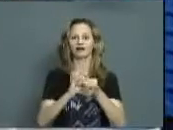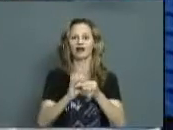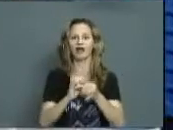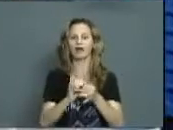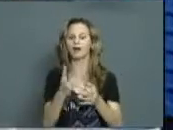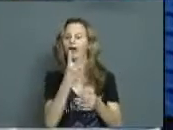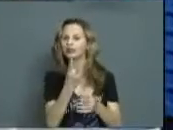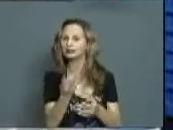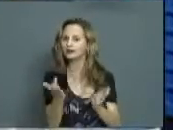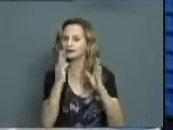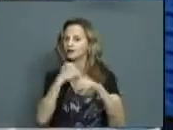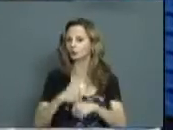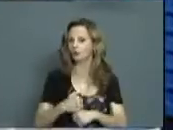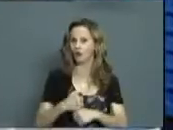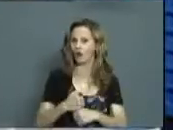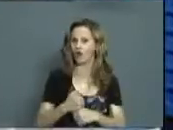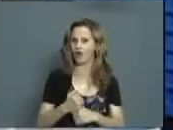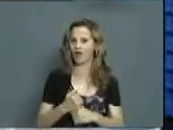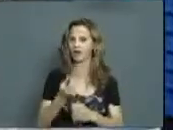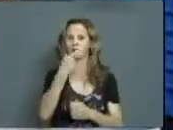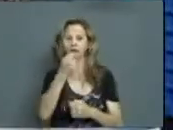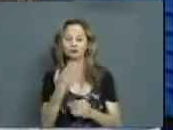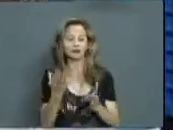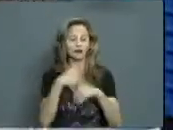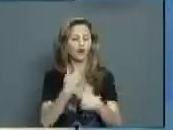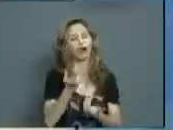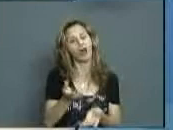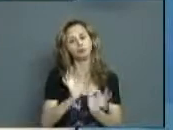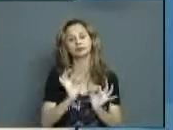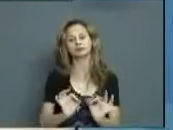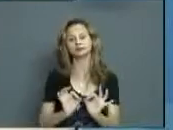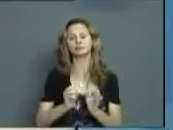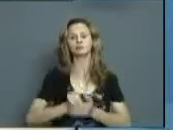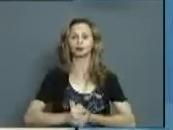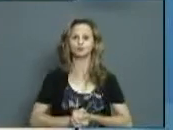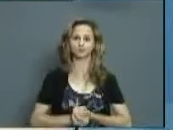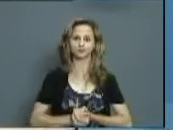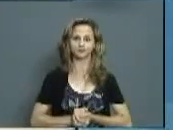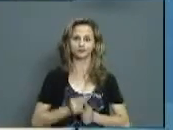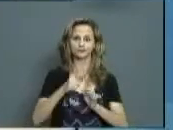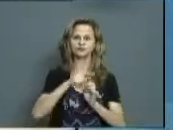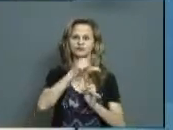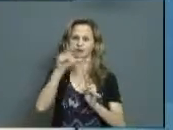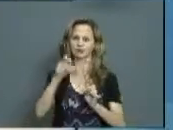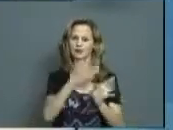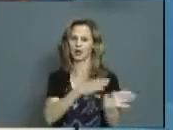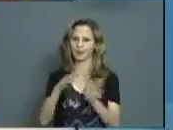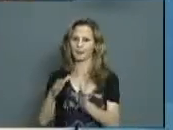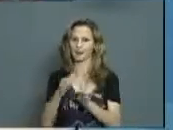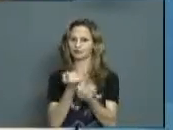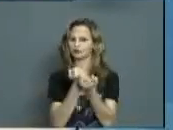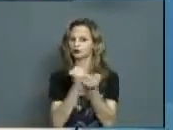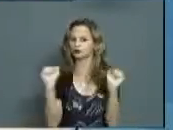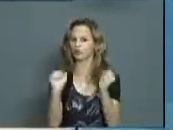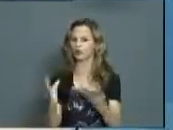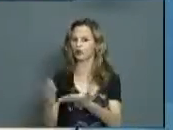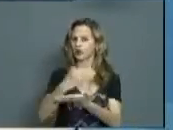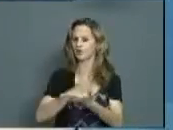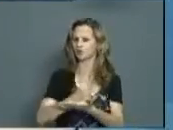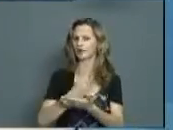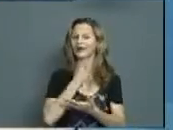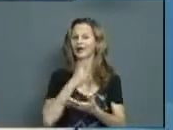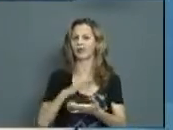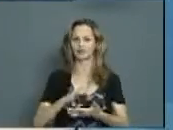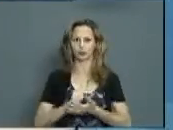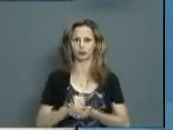manera tardía donde no podamos hacer intervenciones que eviten la mortalidad. Bueno, vamos a hablar de este tema de Soberana Plus. Personas que nos han escrito, dice, yo tuve